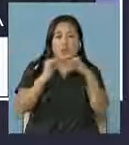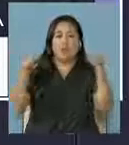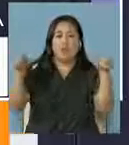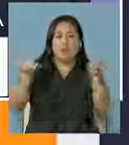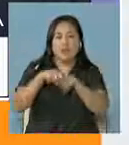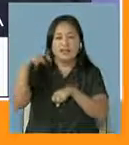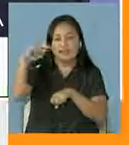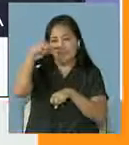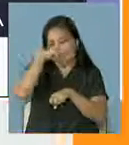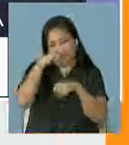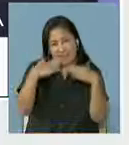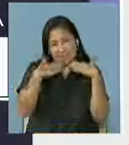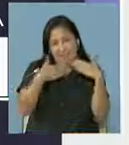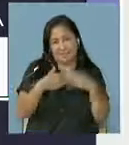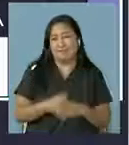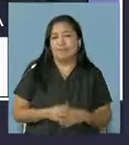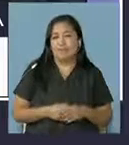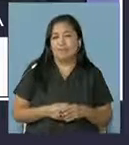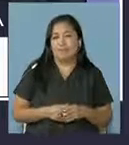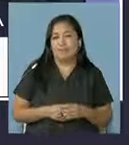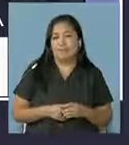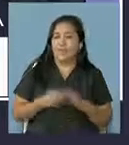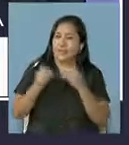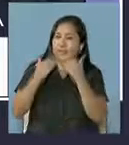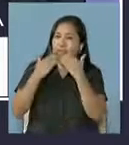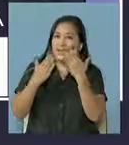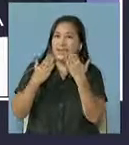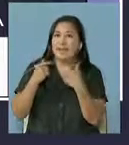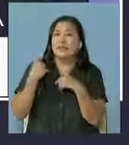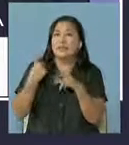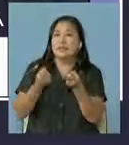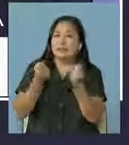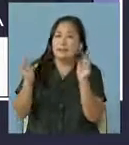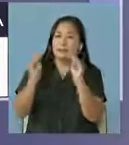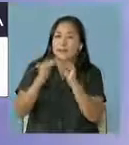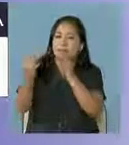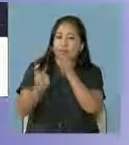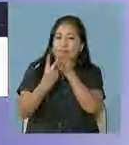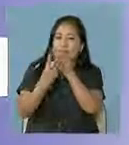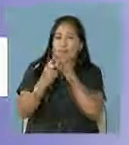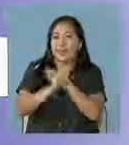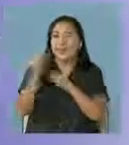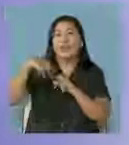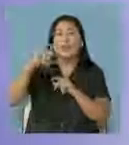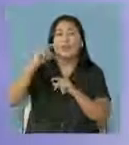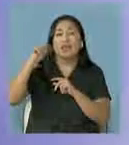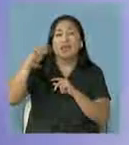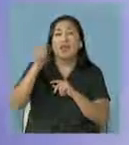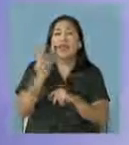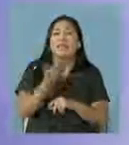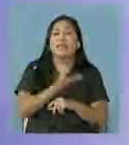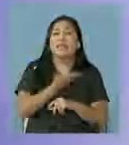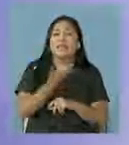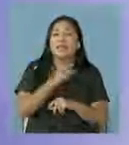Canal 7 y Bueno muchísimas gracias eh No por favor un placer cuando lo necesit Ahí está Nicolás González casillo de